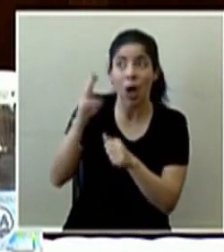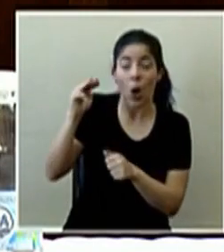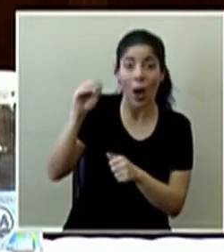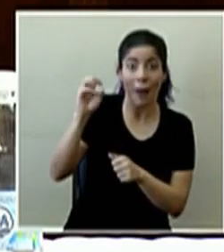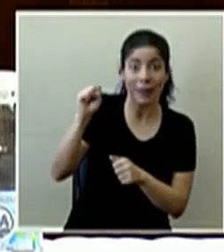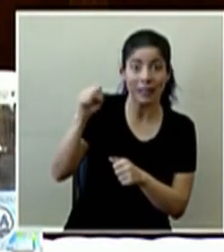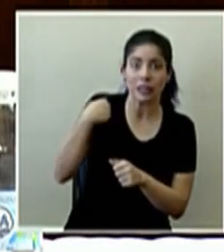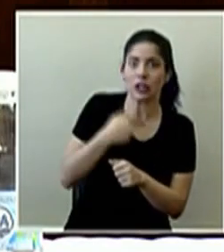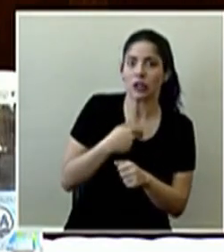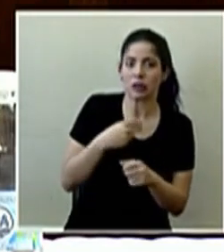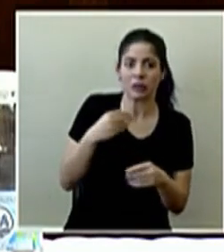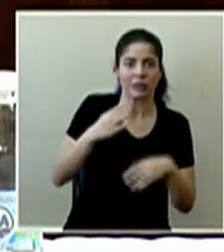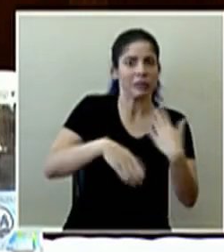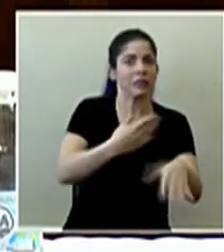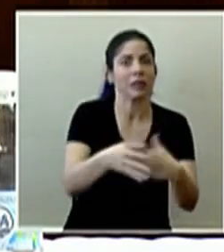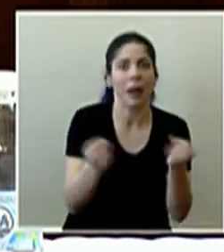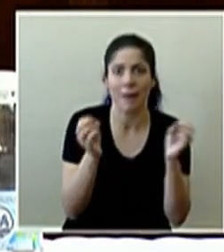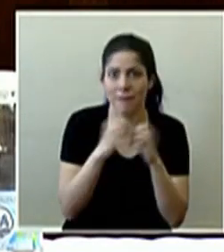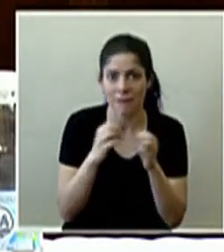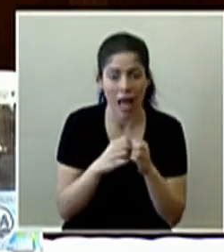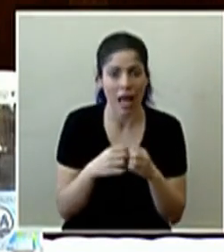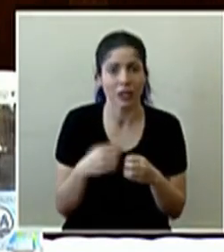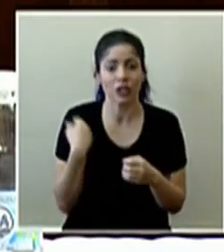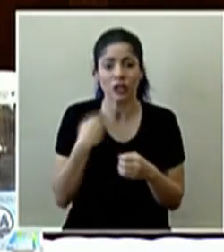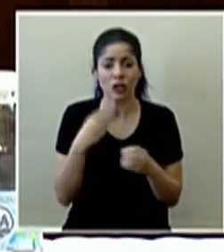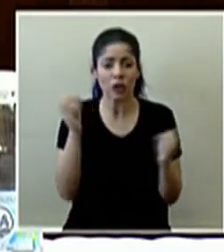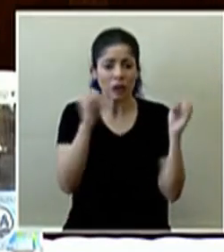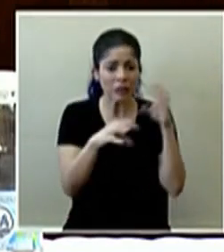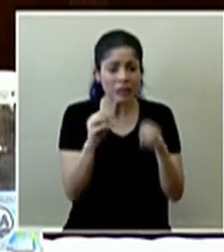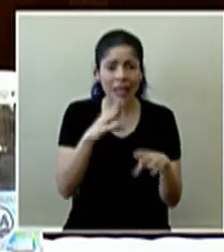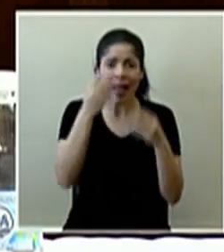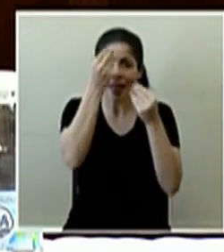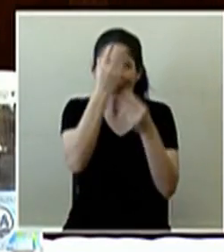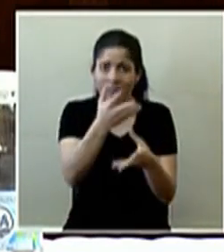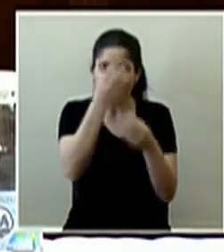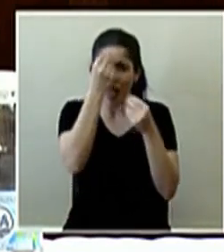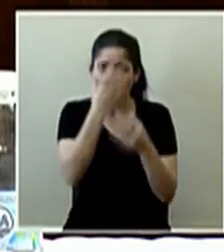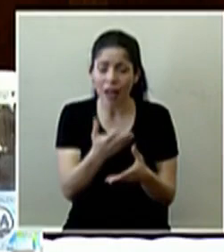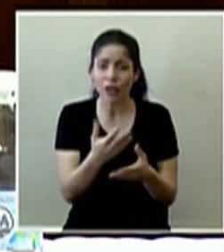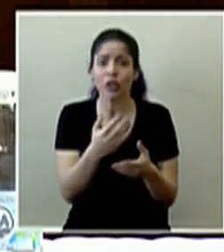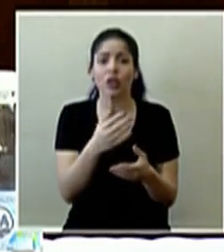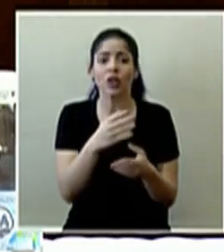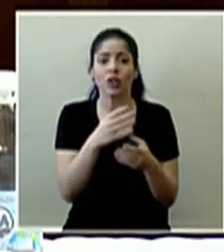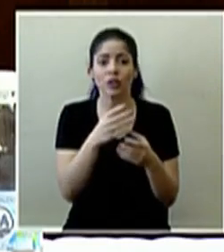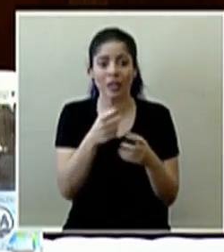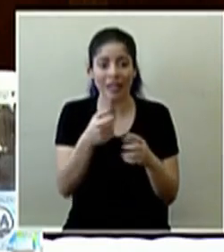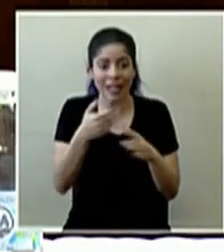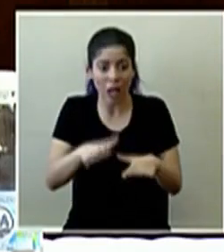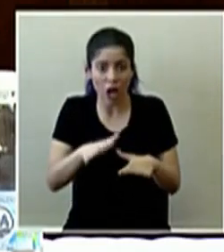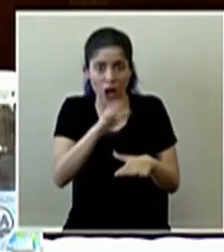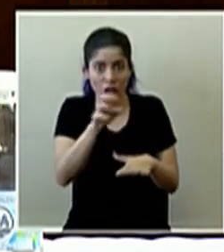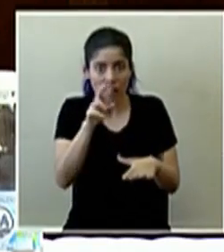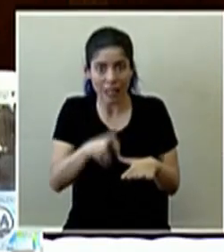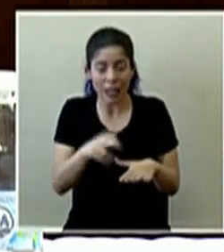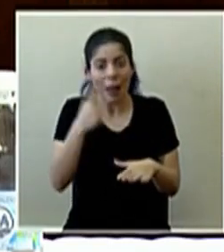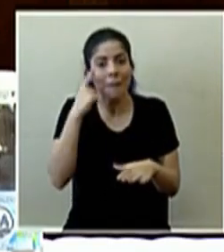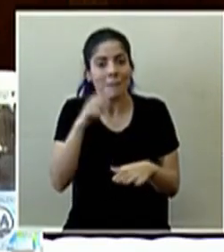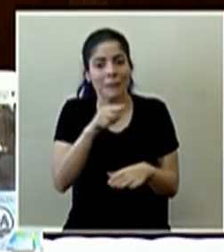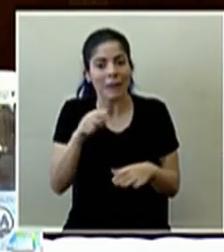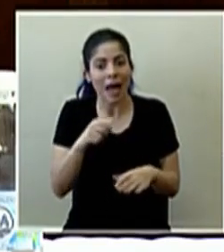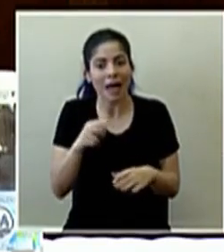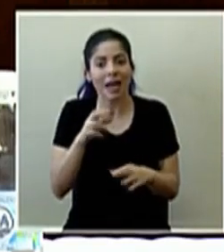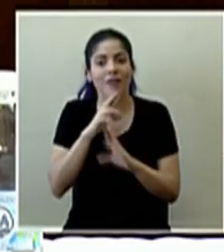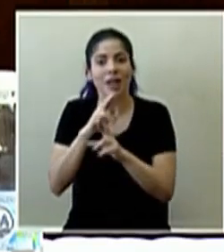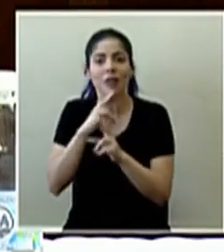OMS. Estamos poniendo datos incluso llevados a Costa Rica para aumentar esa sensibilidad